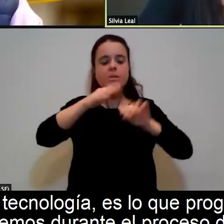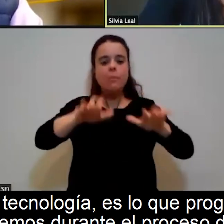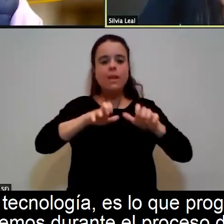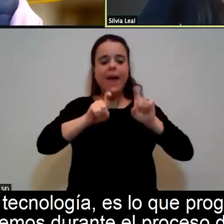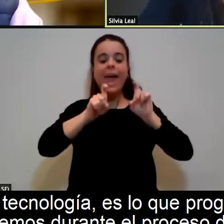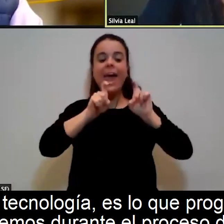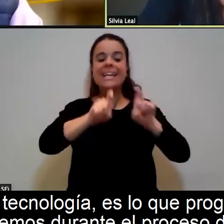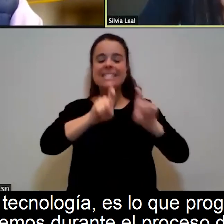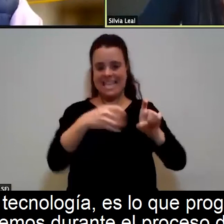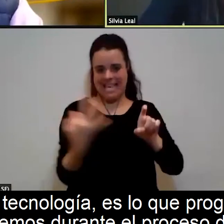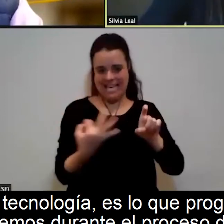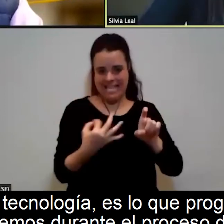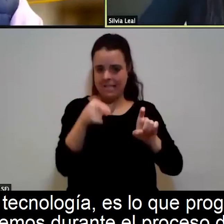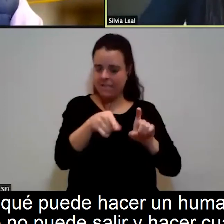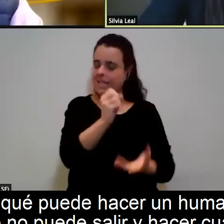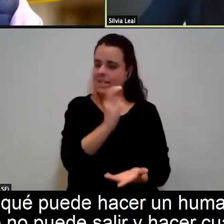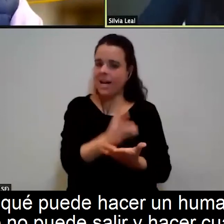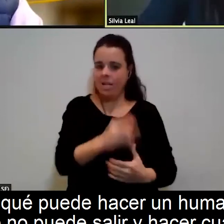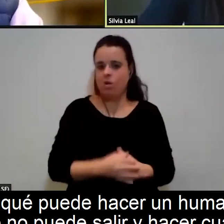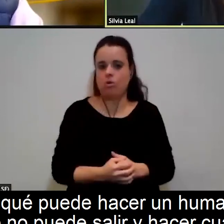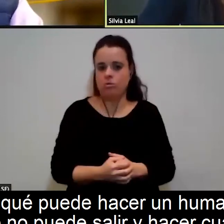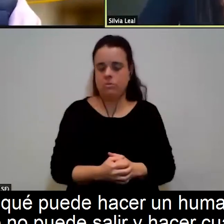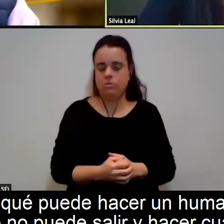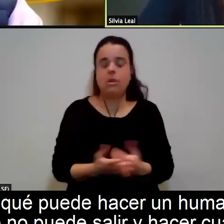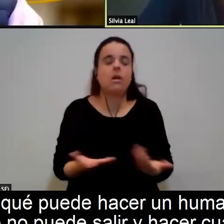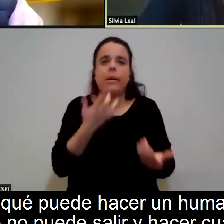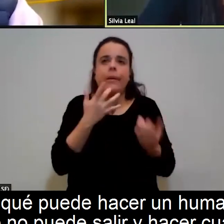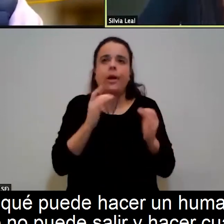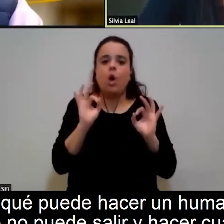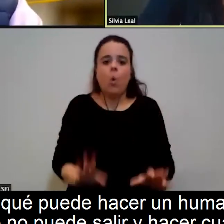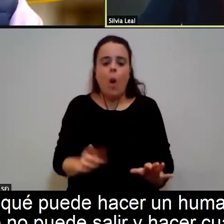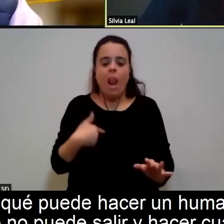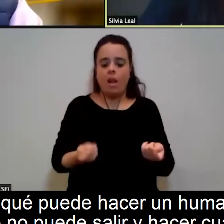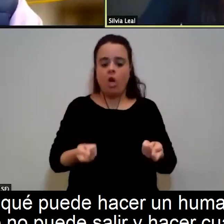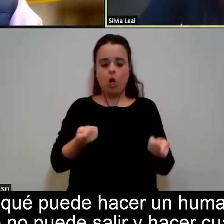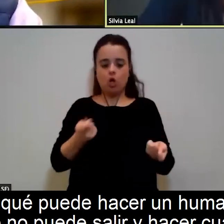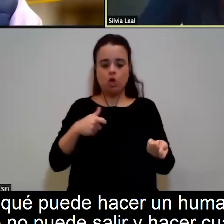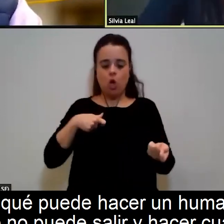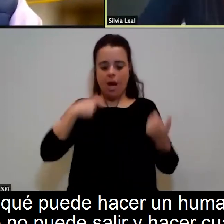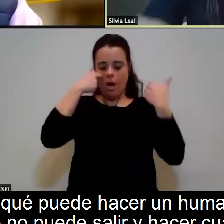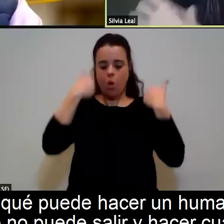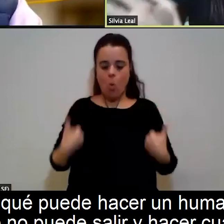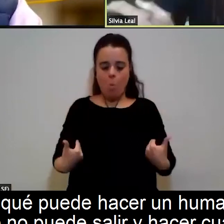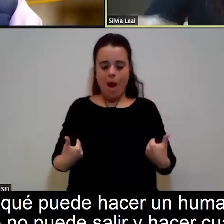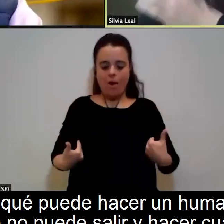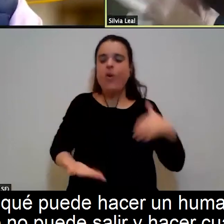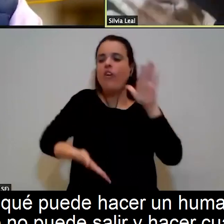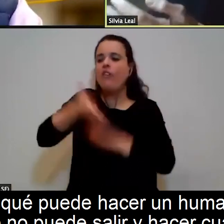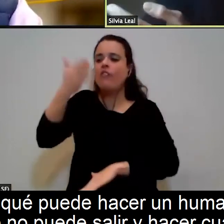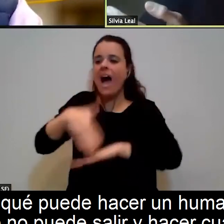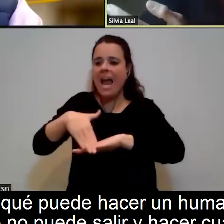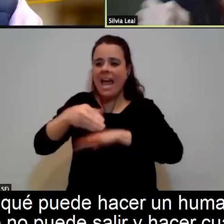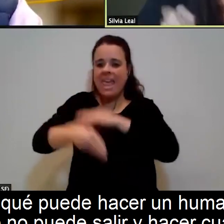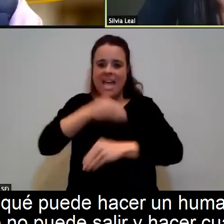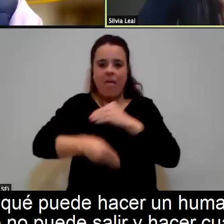y los retos están ahí. Entonces, yo creo que igual que regulamos qué puede hacer un humano cuando sale a la calle, y es que no puede salir y hacer